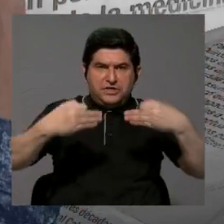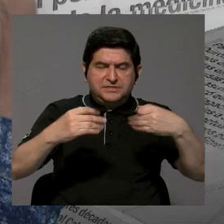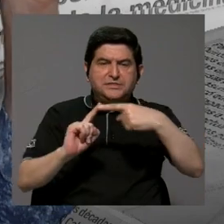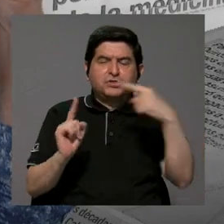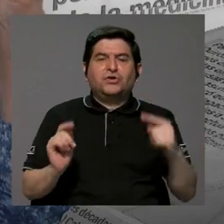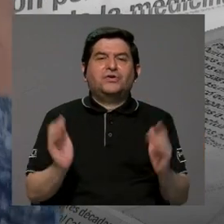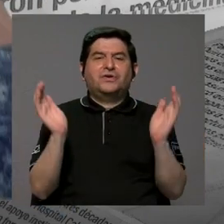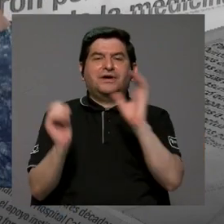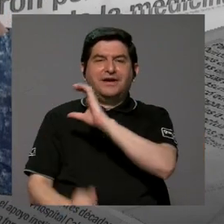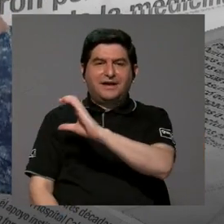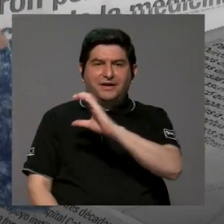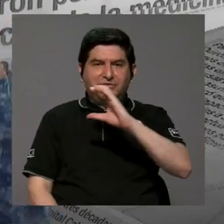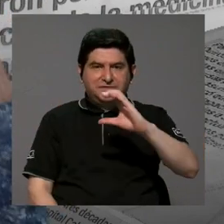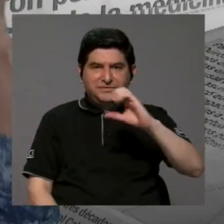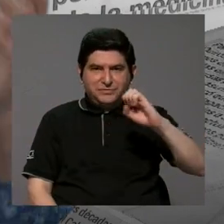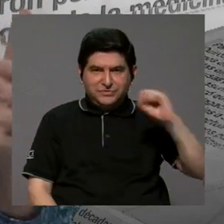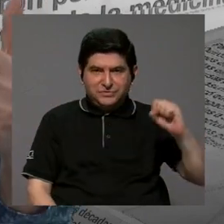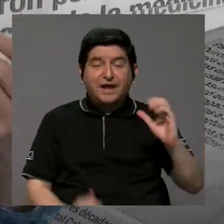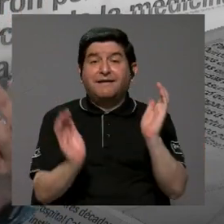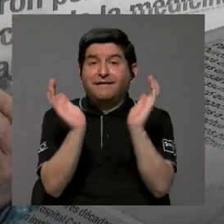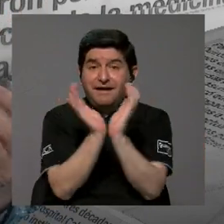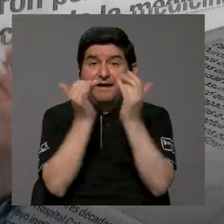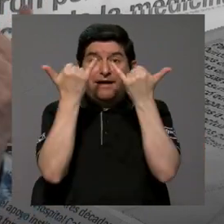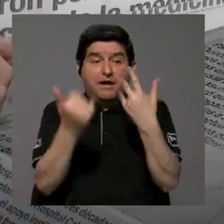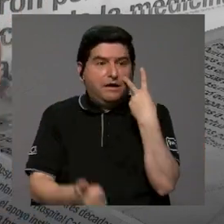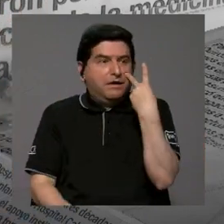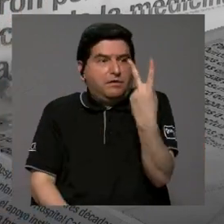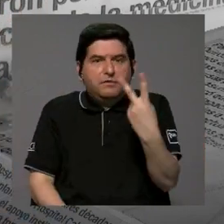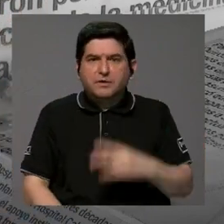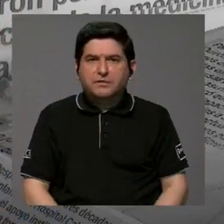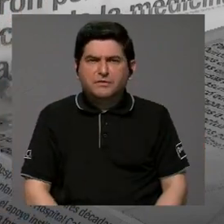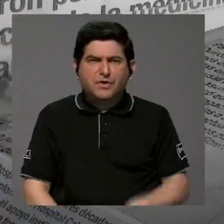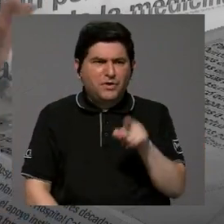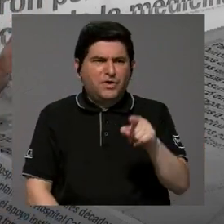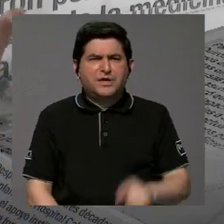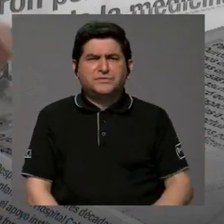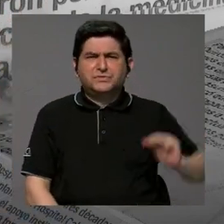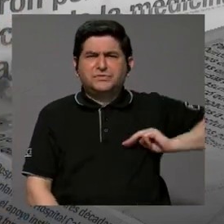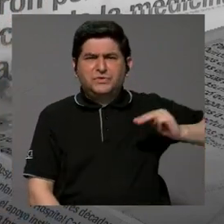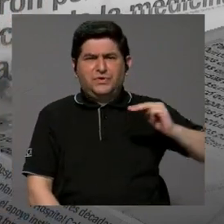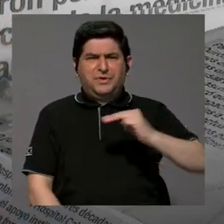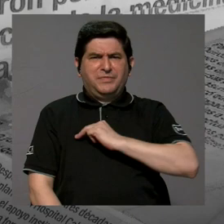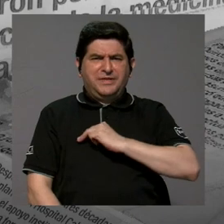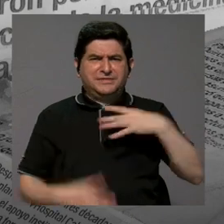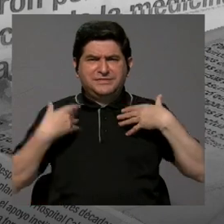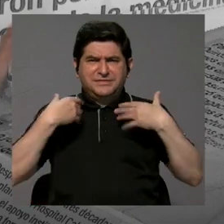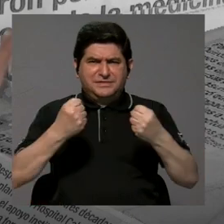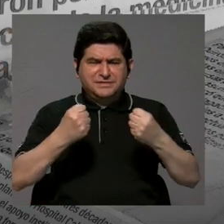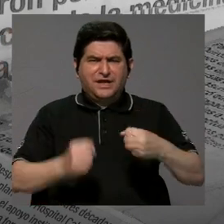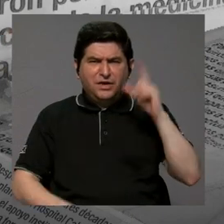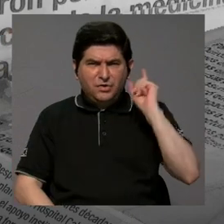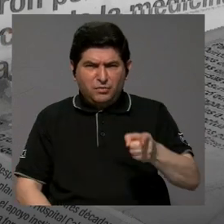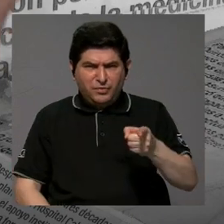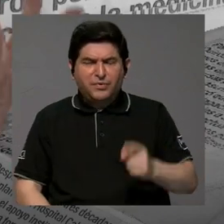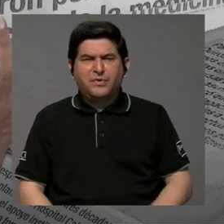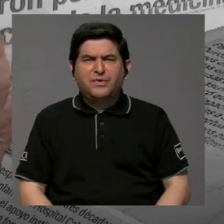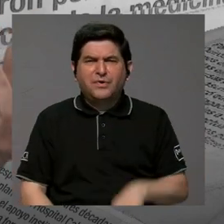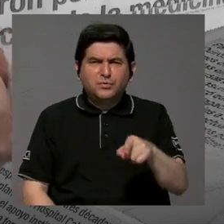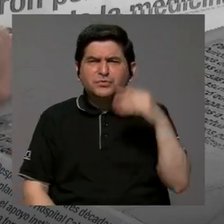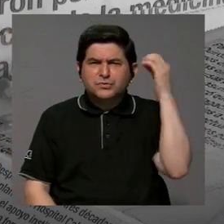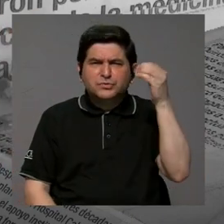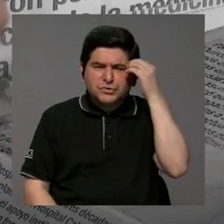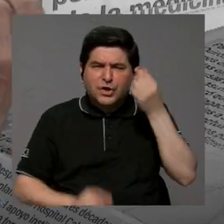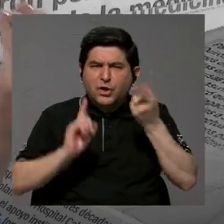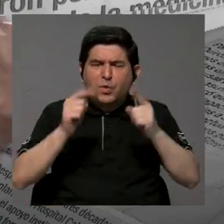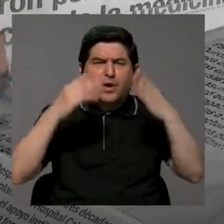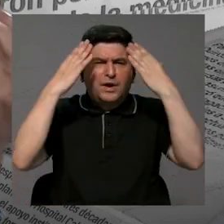que emanaban de la Caja del Seguro Social, y ahora veo que eso lo tomó el Ministerio de Salud. ¿Usted qué opina sobre